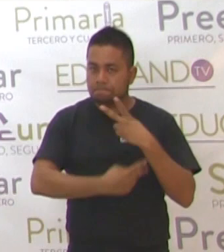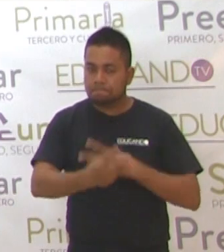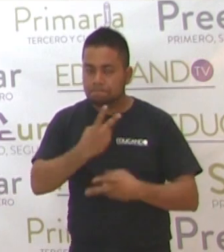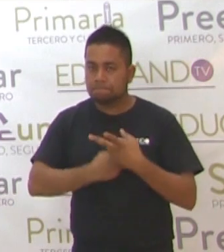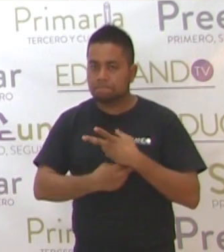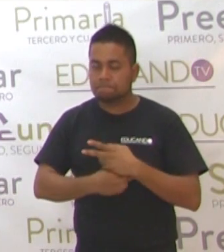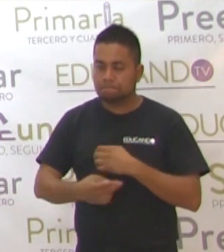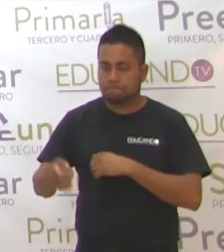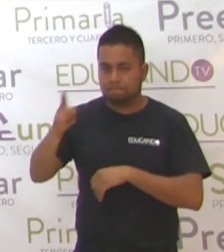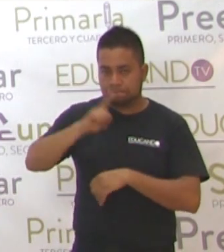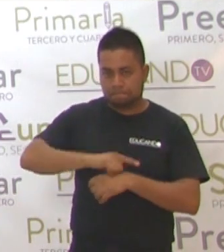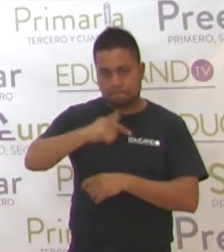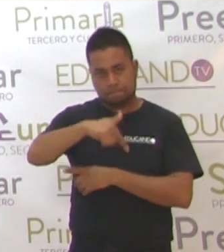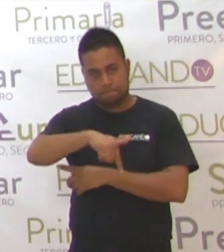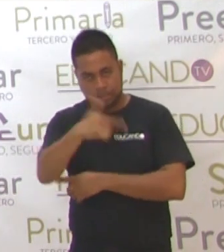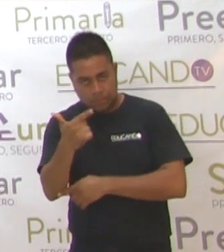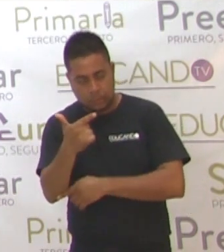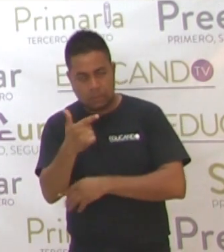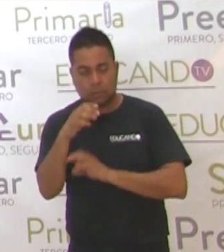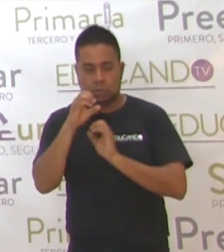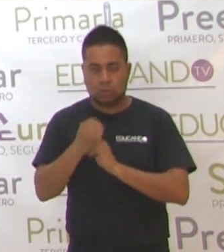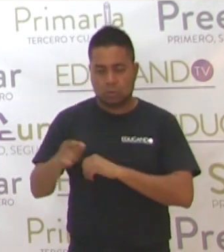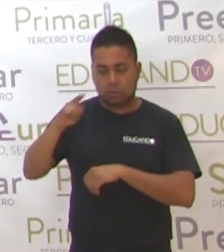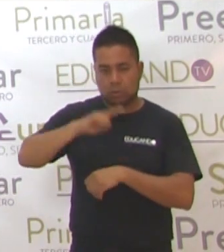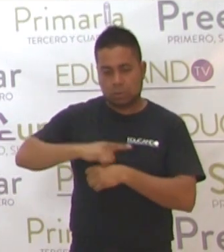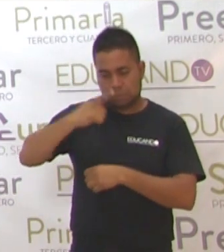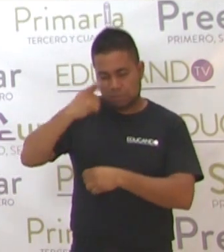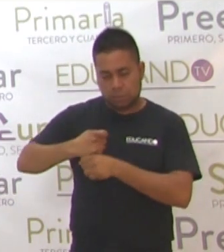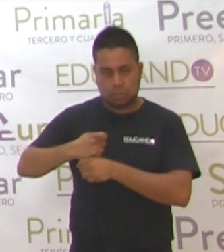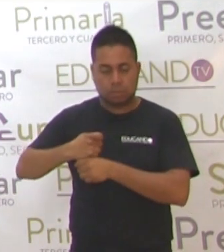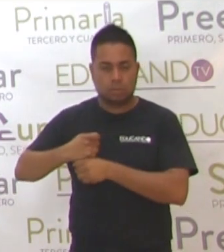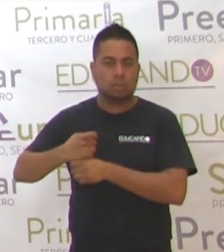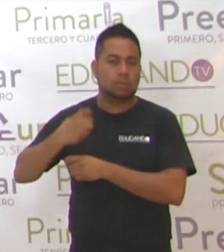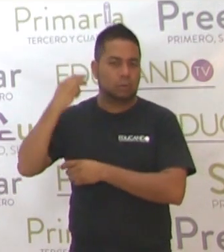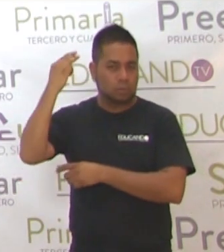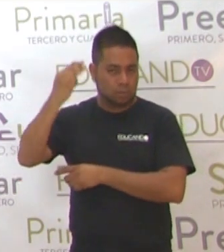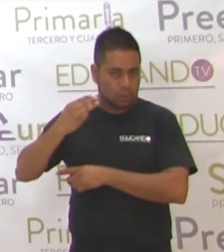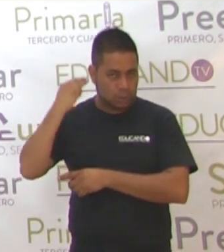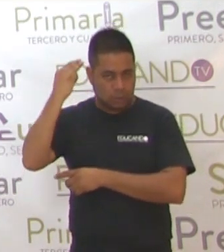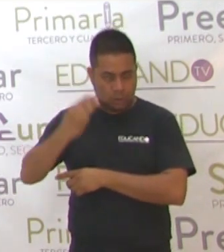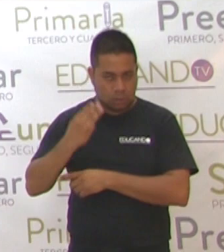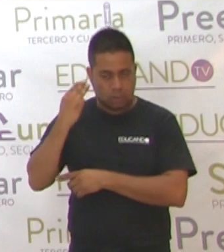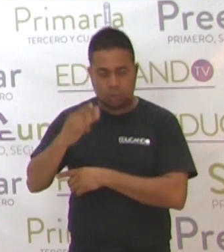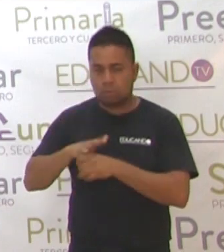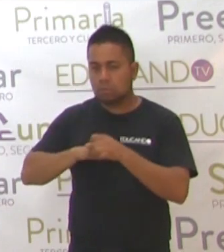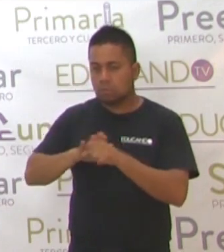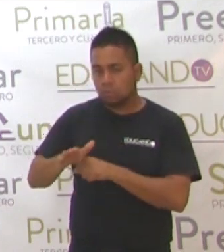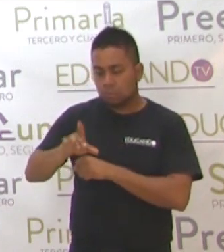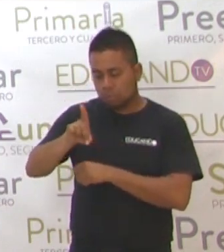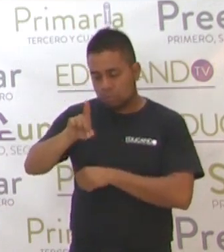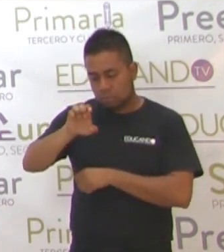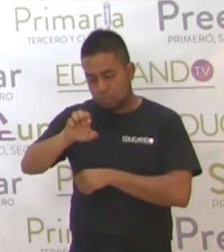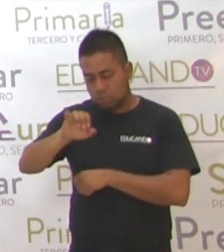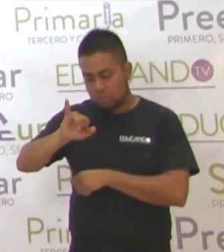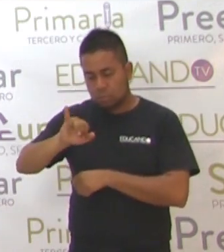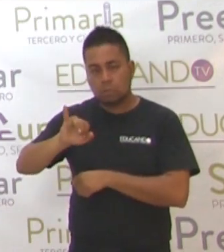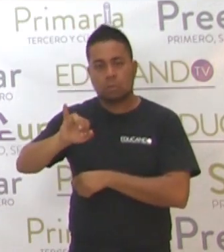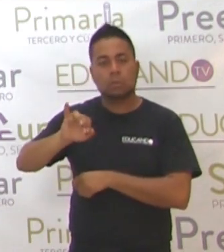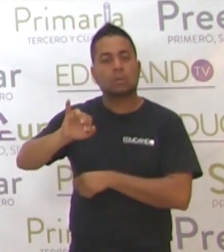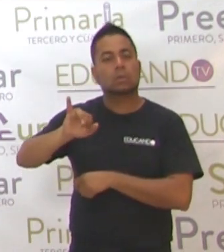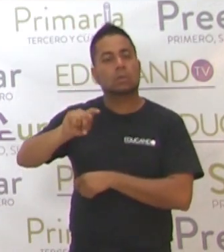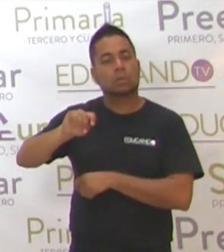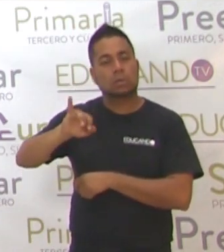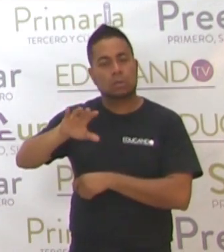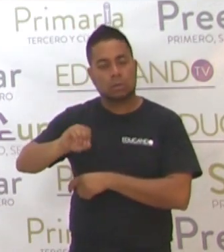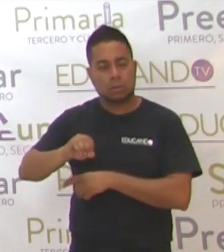12 o el primero de marzo que de que del tico o queréis ir vas a